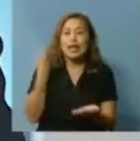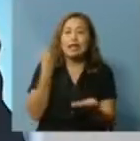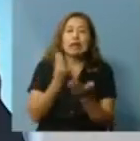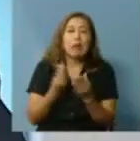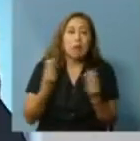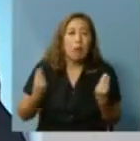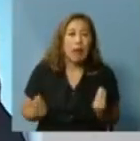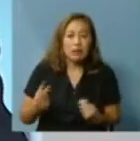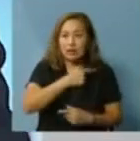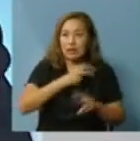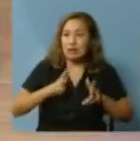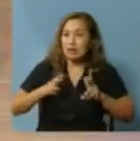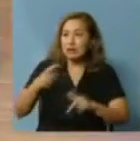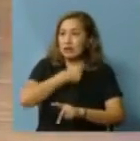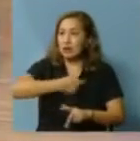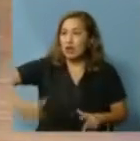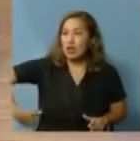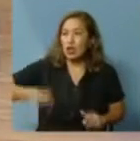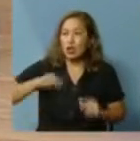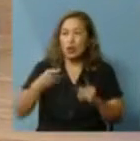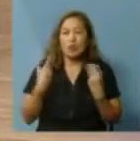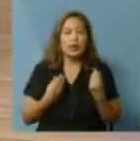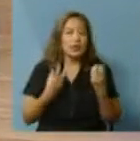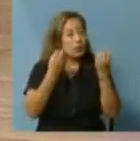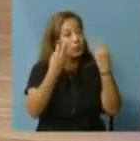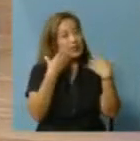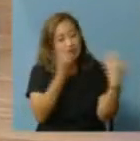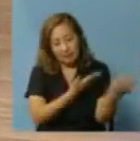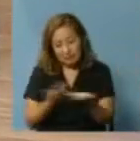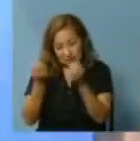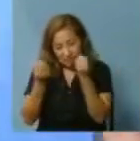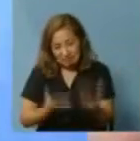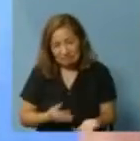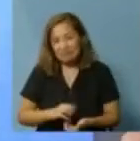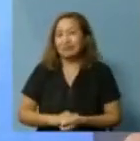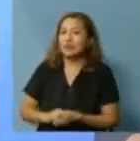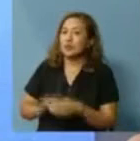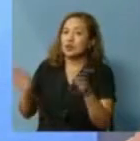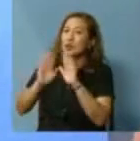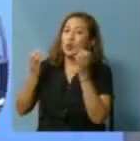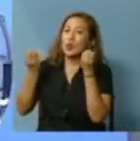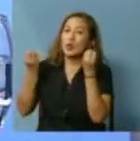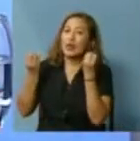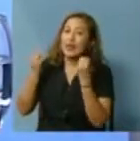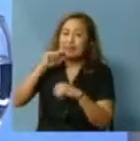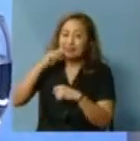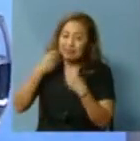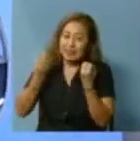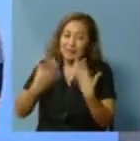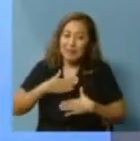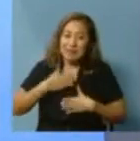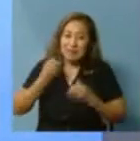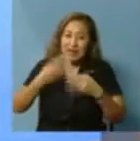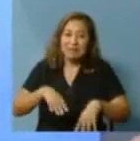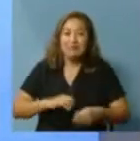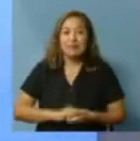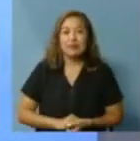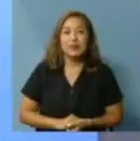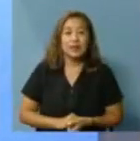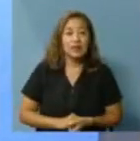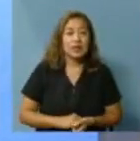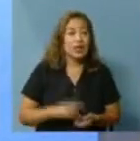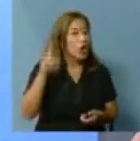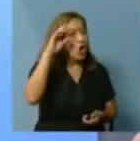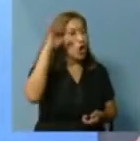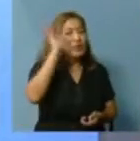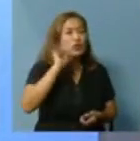del gobierno jorge es muy buenas tardes gracias por venir hola omar un gusto estar con ustedes qué opina de